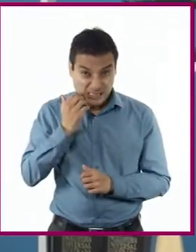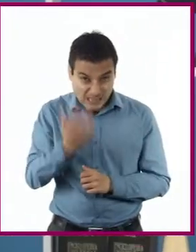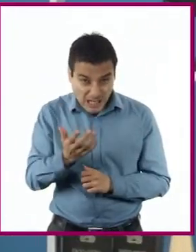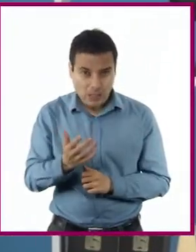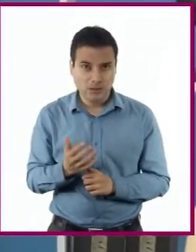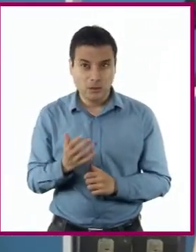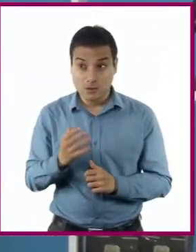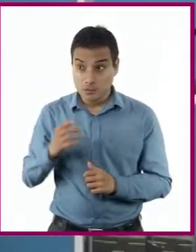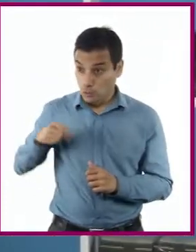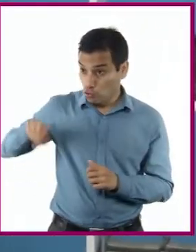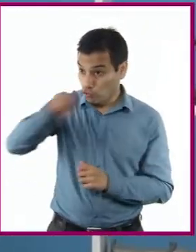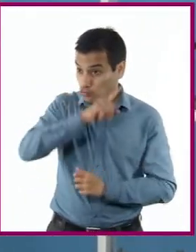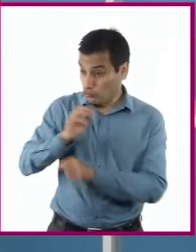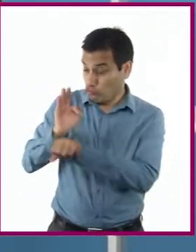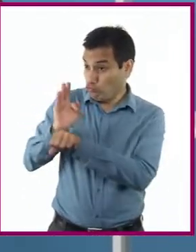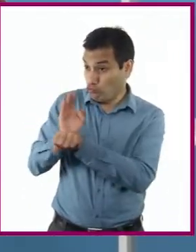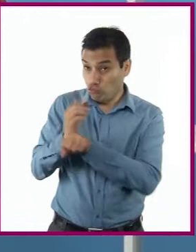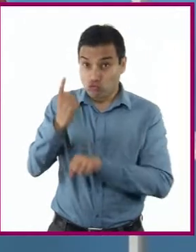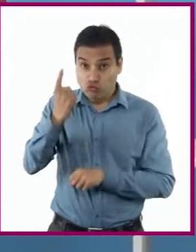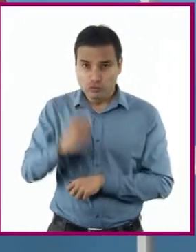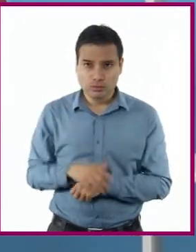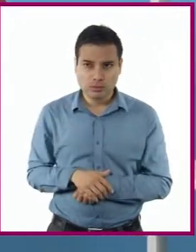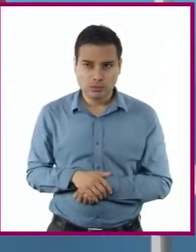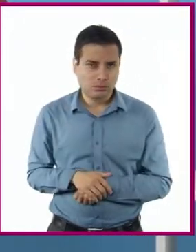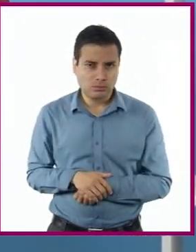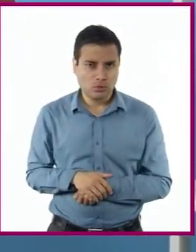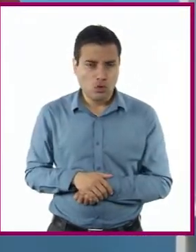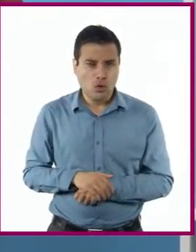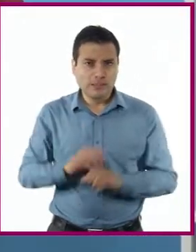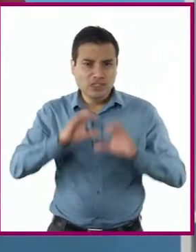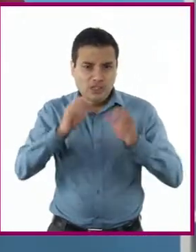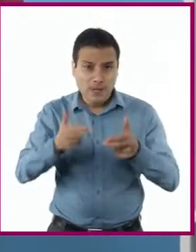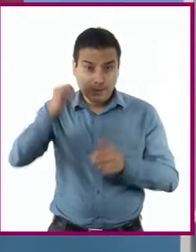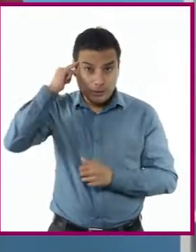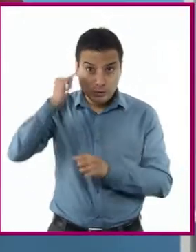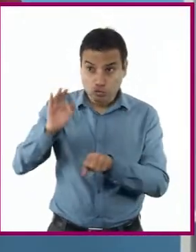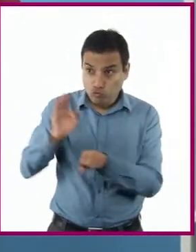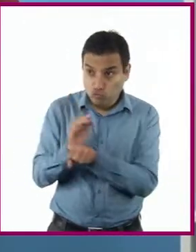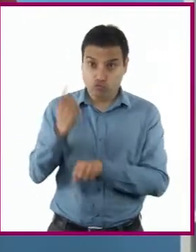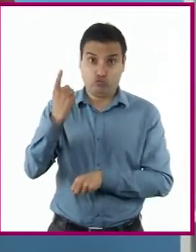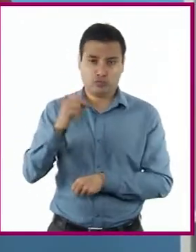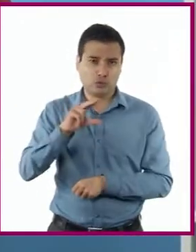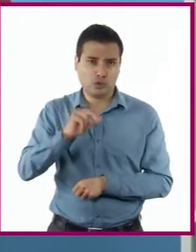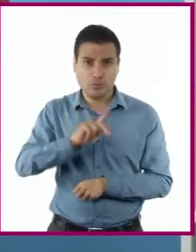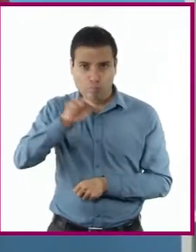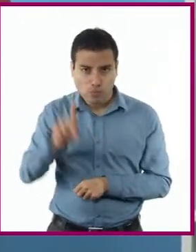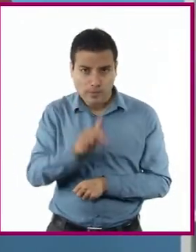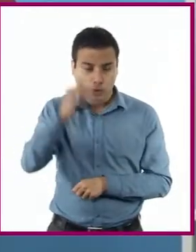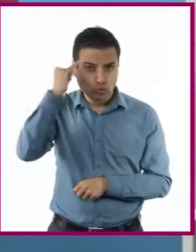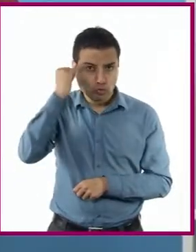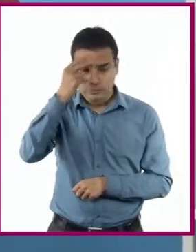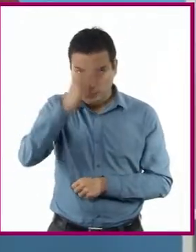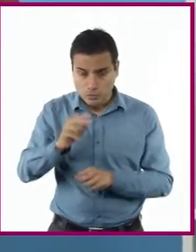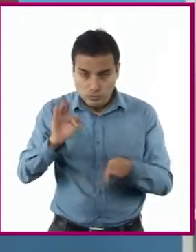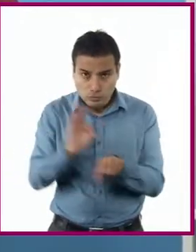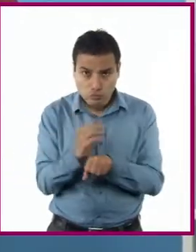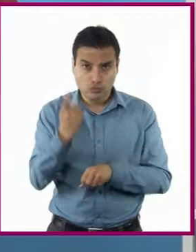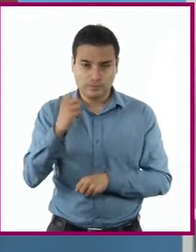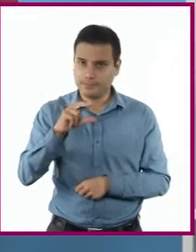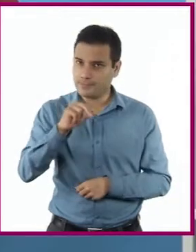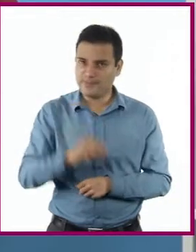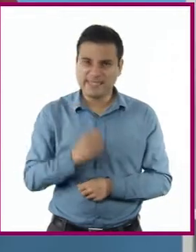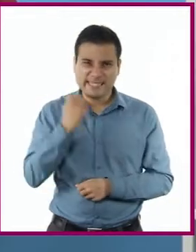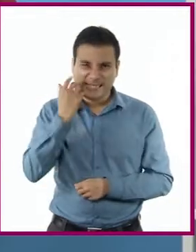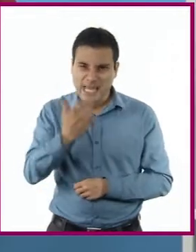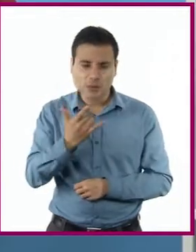por su bien de nosotros, o solo por el bien de los indígenas de Chiapas, o solo por los pueblos indios de México, sino que queremos